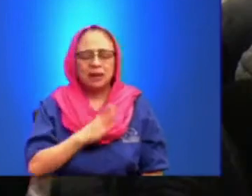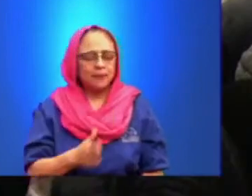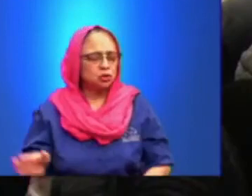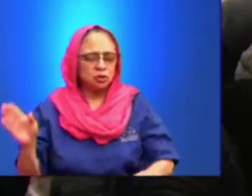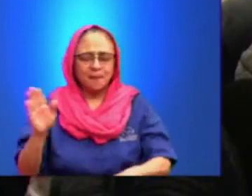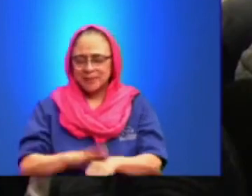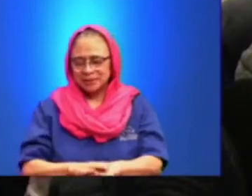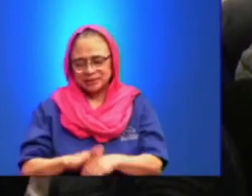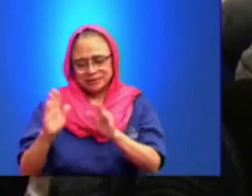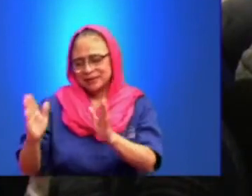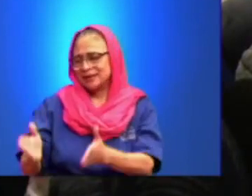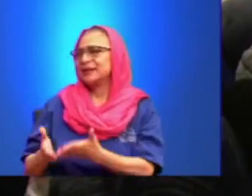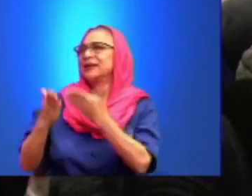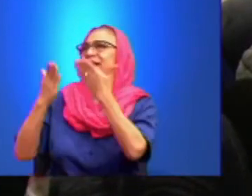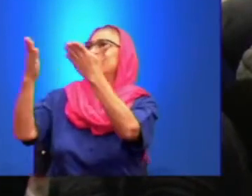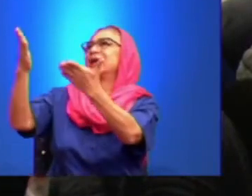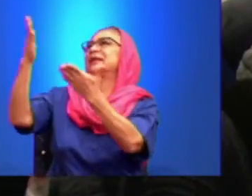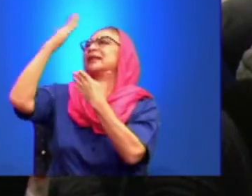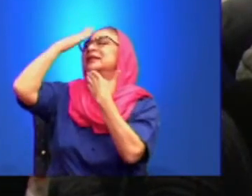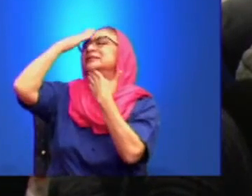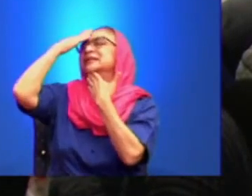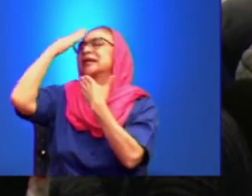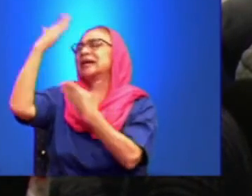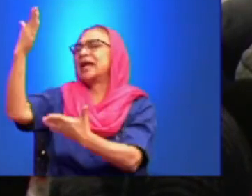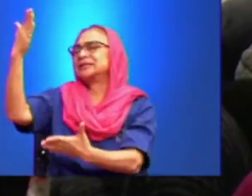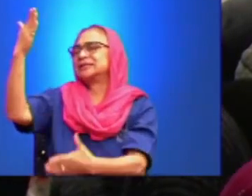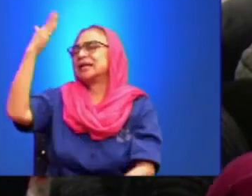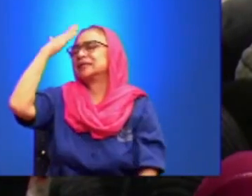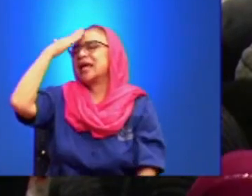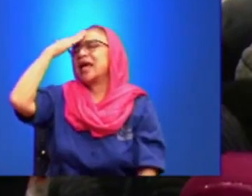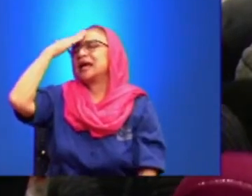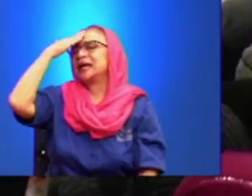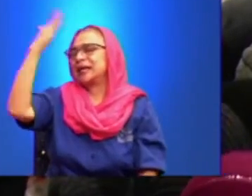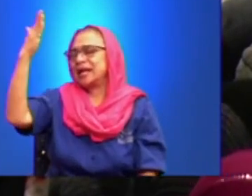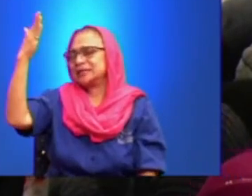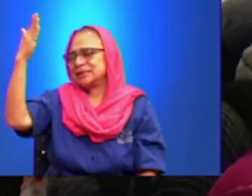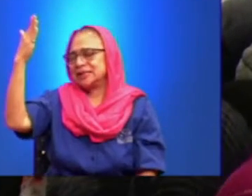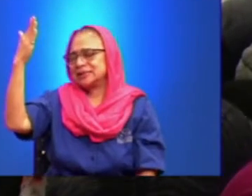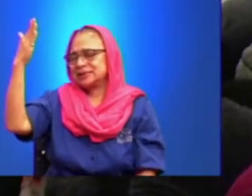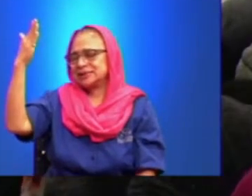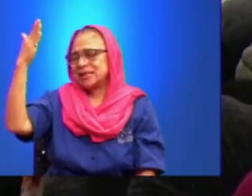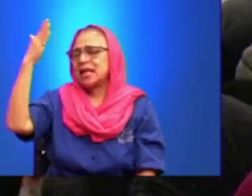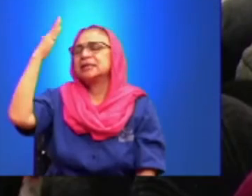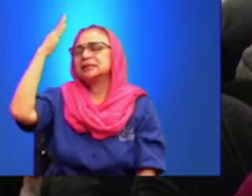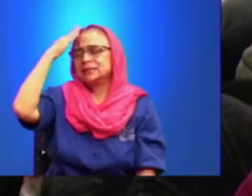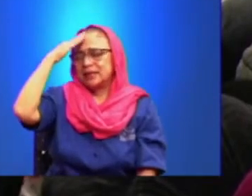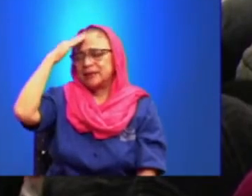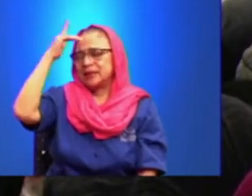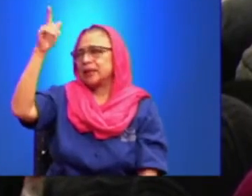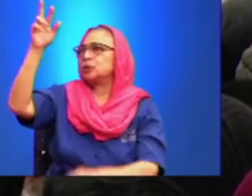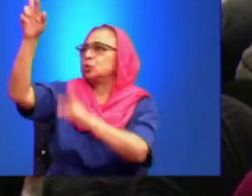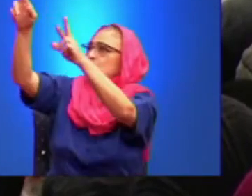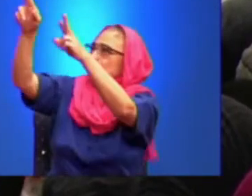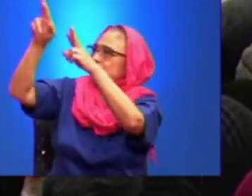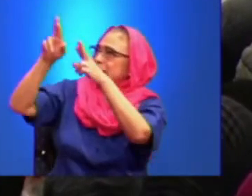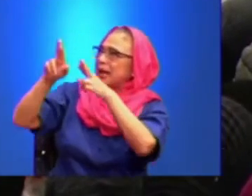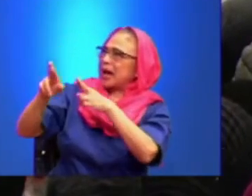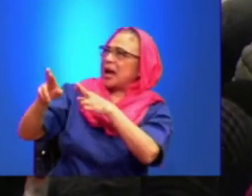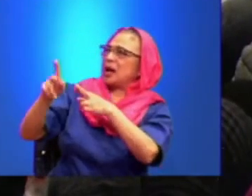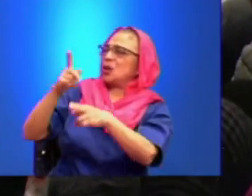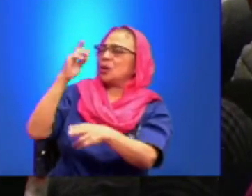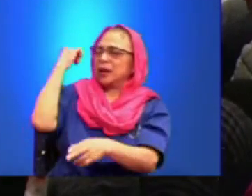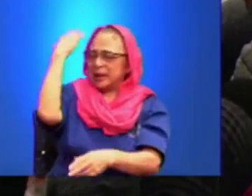gracias no tenemos más que reconocer que la dádiva tuya tan